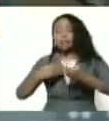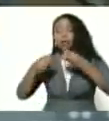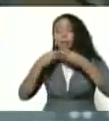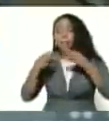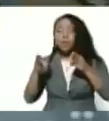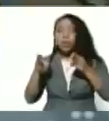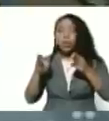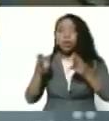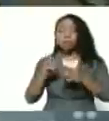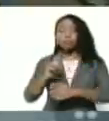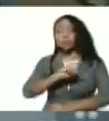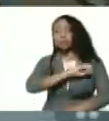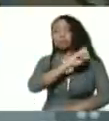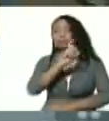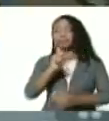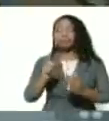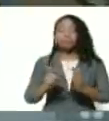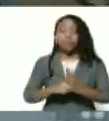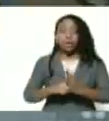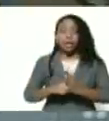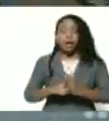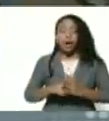al general en jefe Reverol,